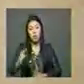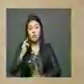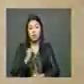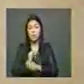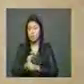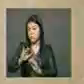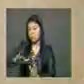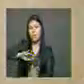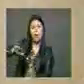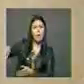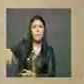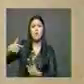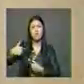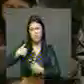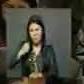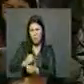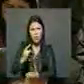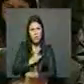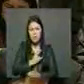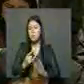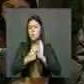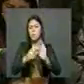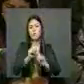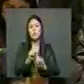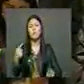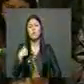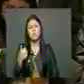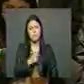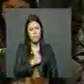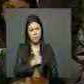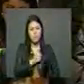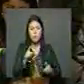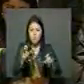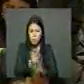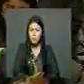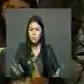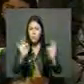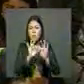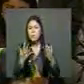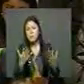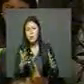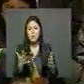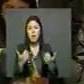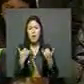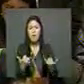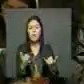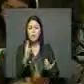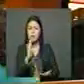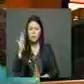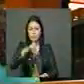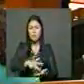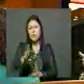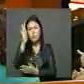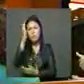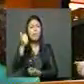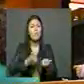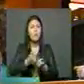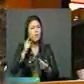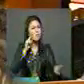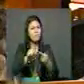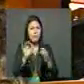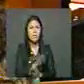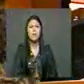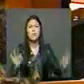trabajo. Así, lo primero que debe destacarse es que la aproximación que se acoge en esta intervención está orientada por una teoría